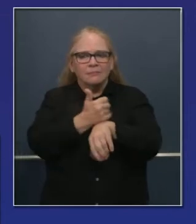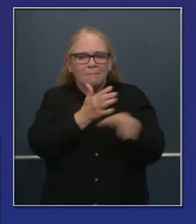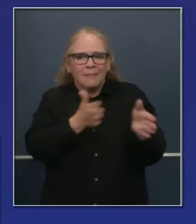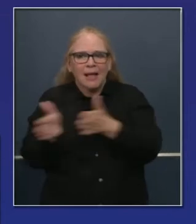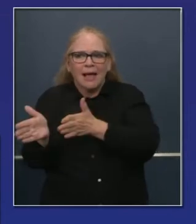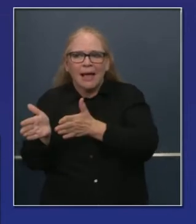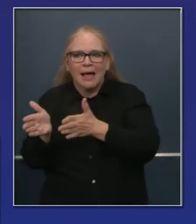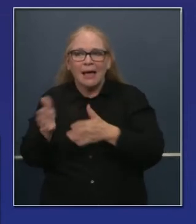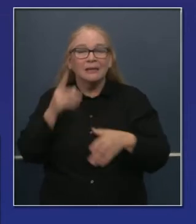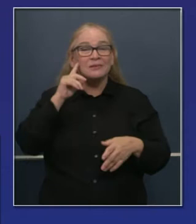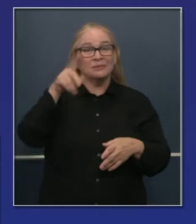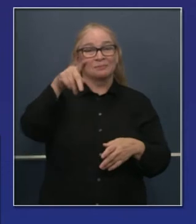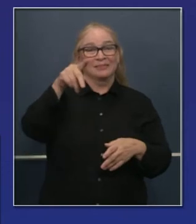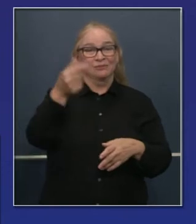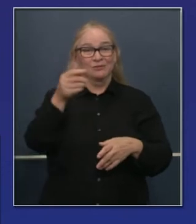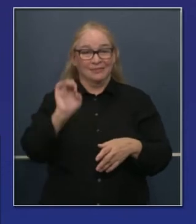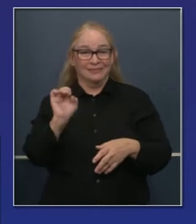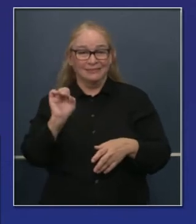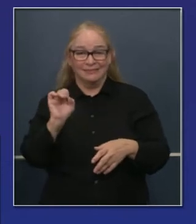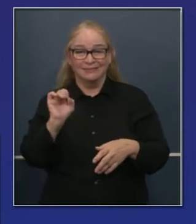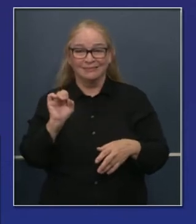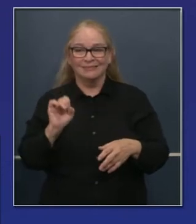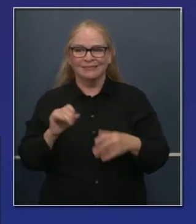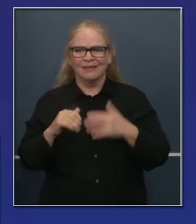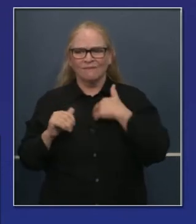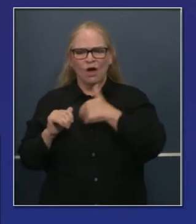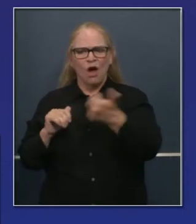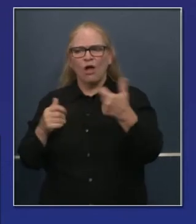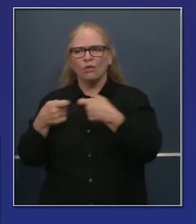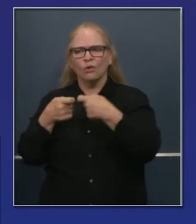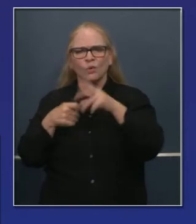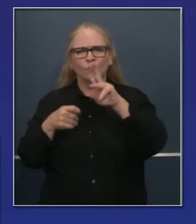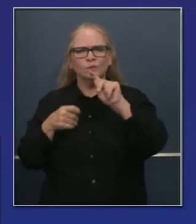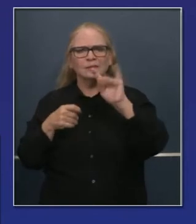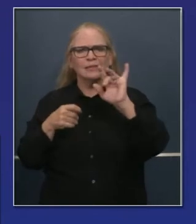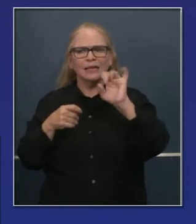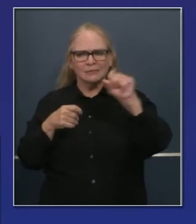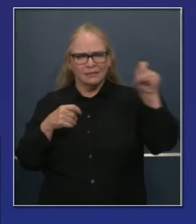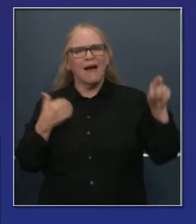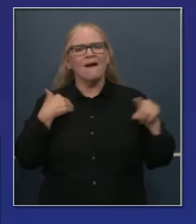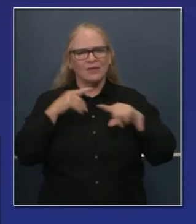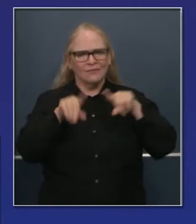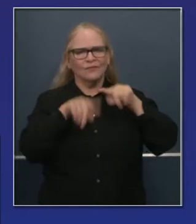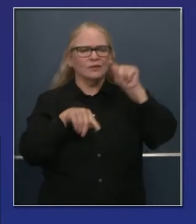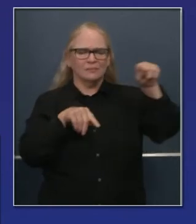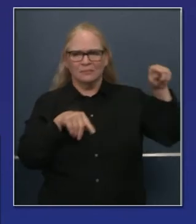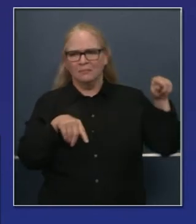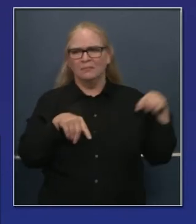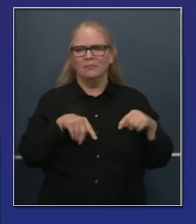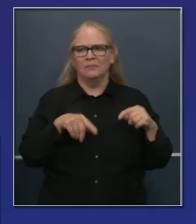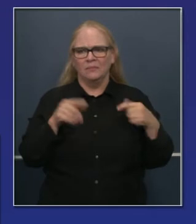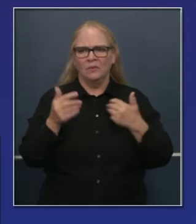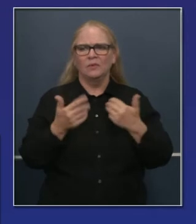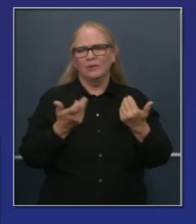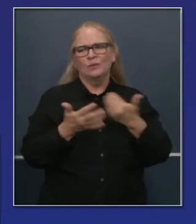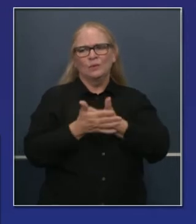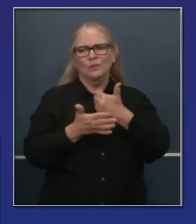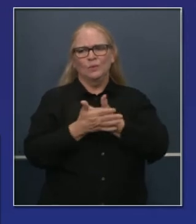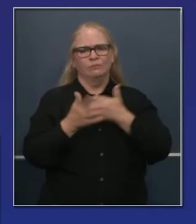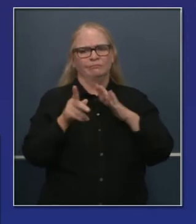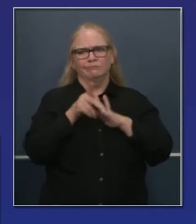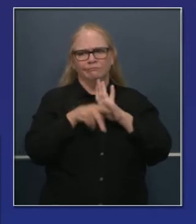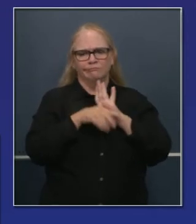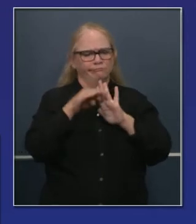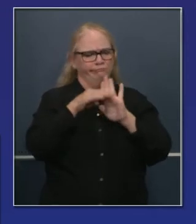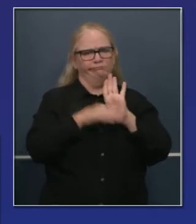cierres de psps para salvaguardar la energía en california no solo california sino en otras utilidades hay nuevos